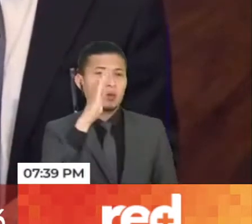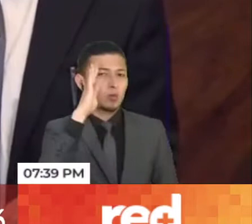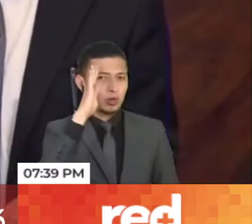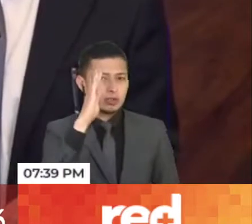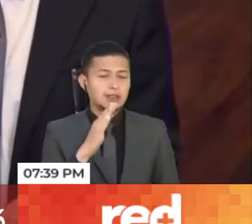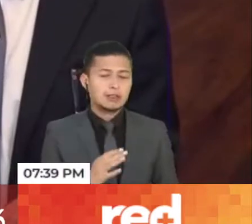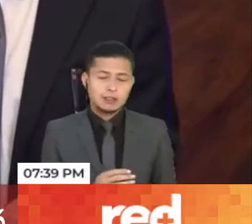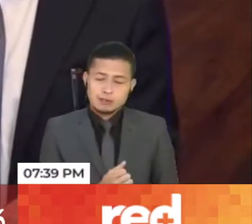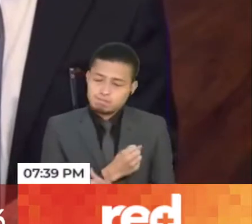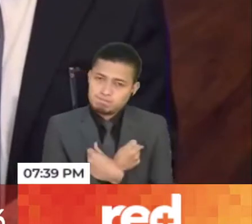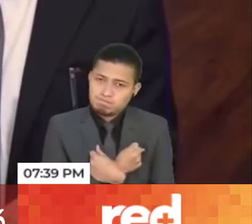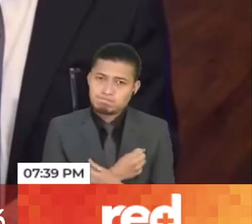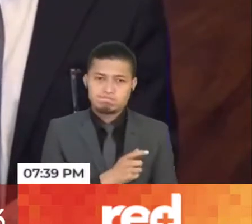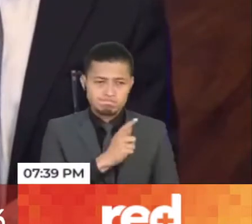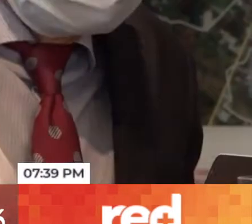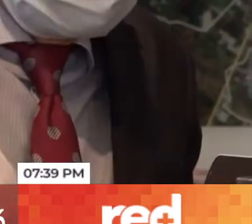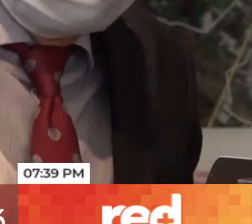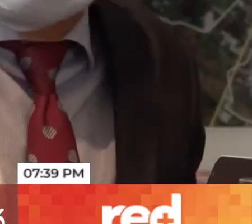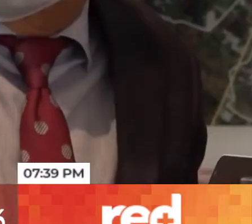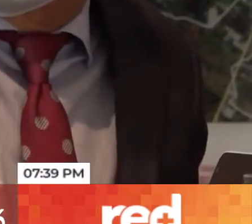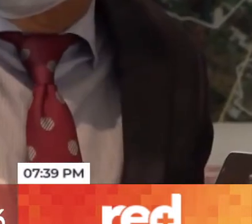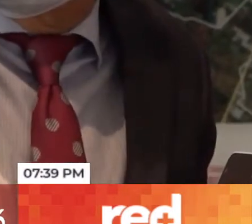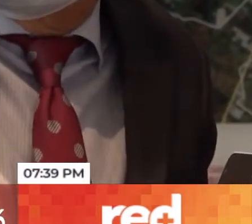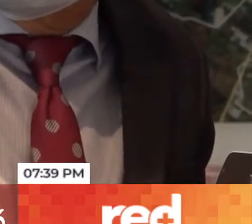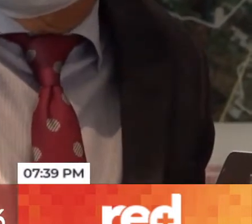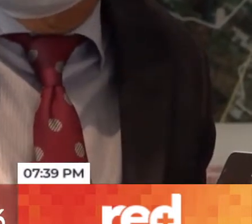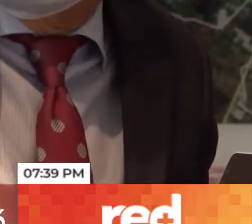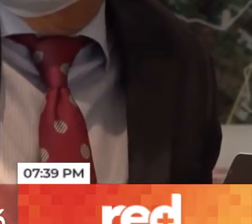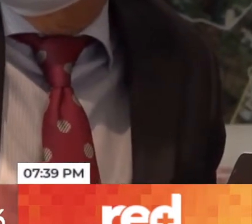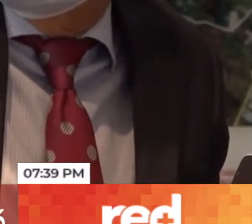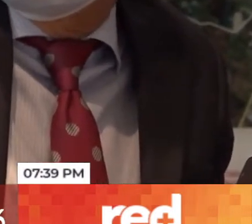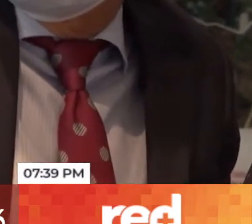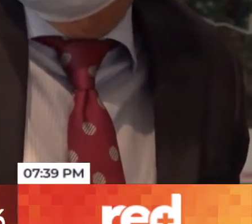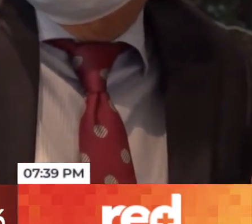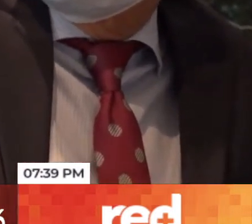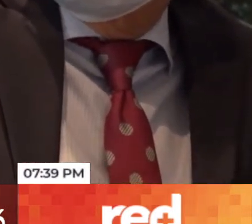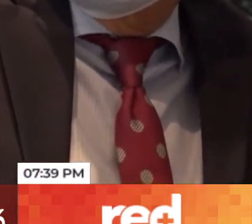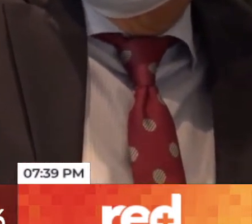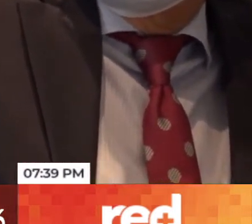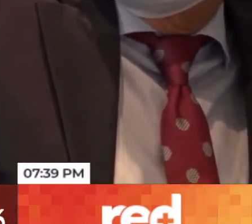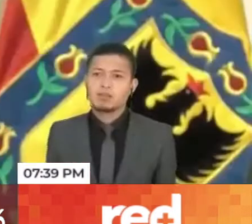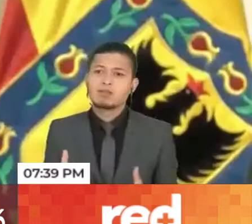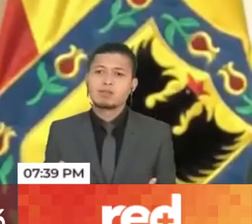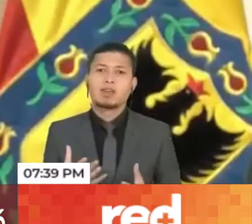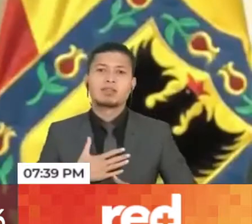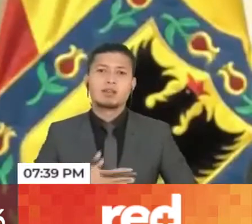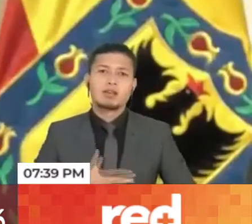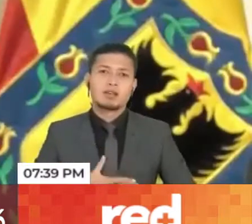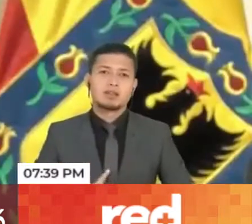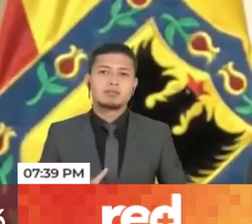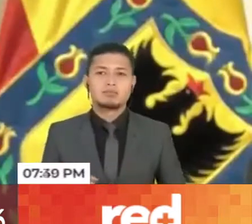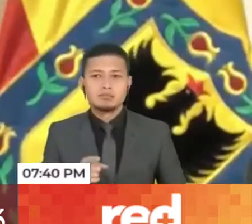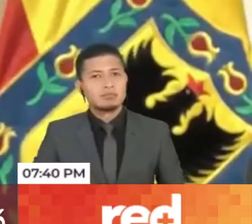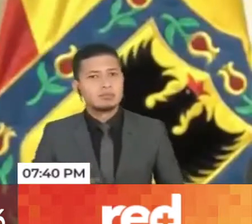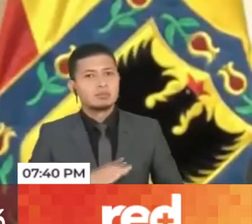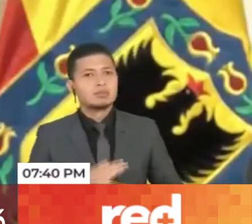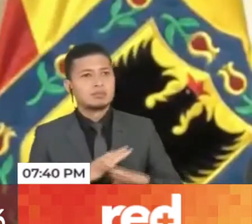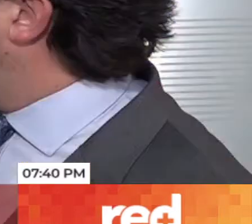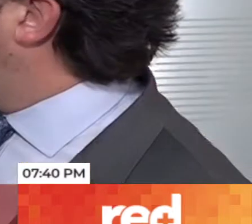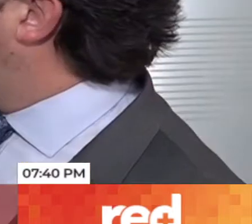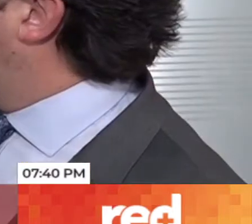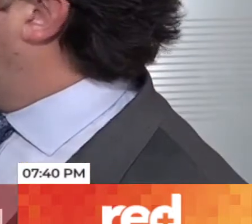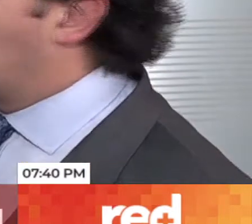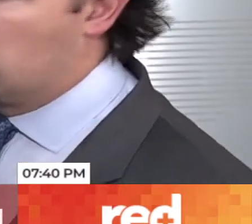la admiro y la respeto al anunciar la salida de acero claudia lópez reveló que el ex viceministro de defensa aníbal